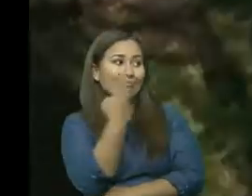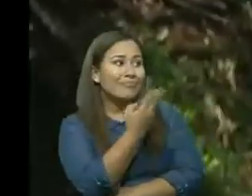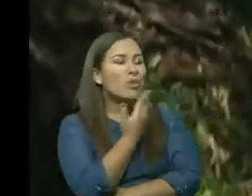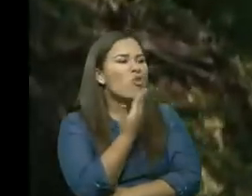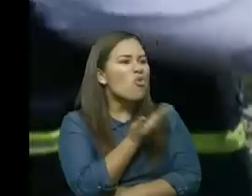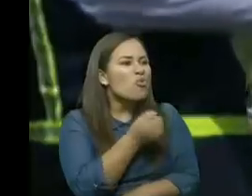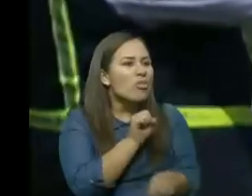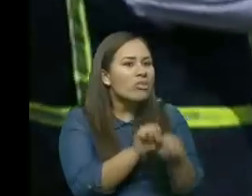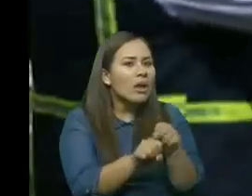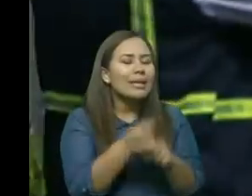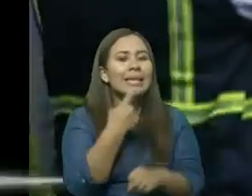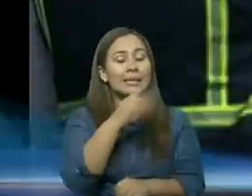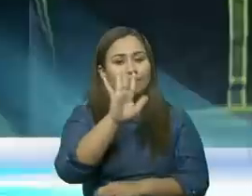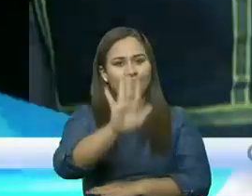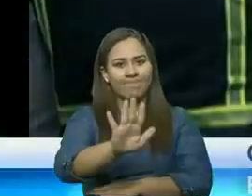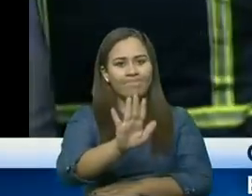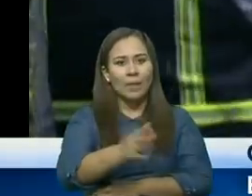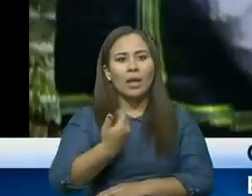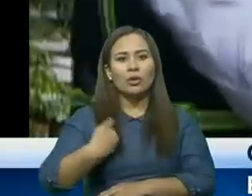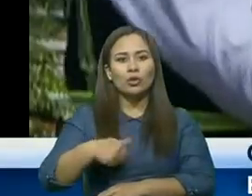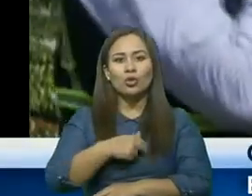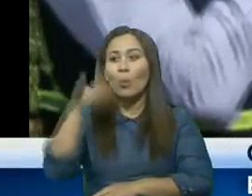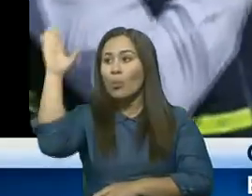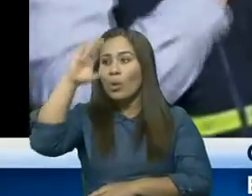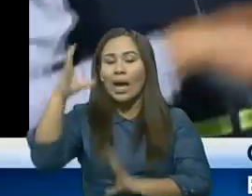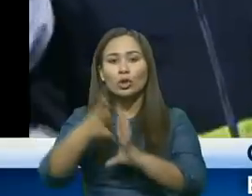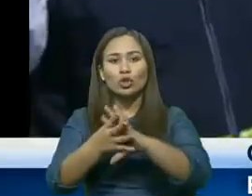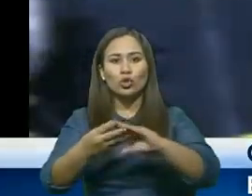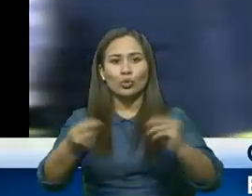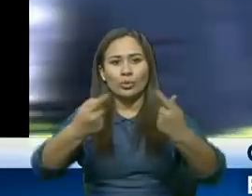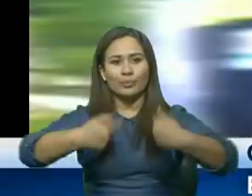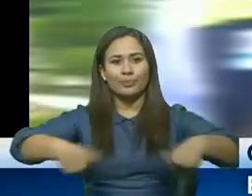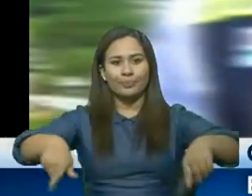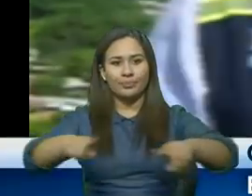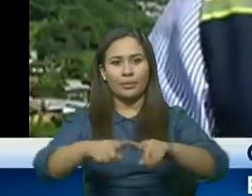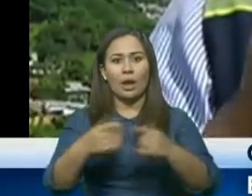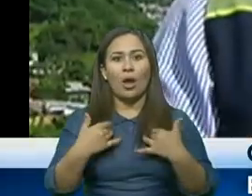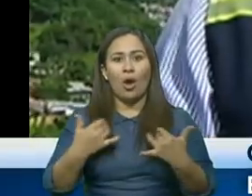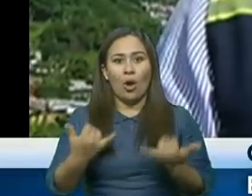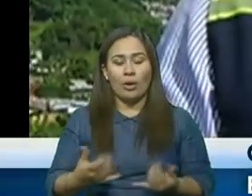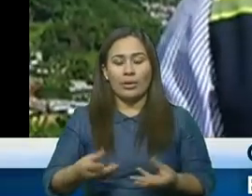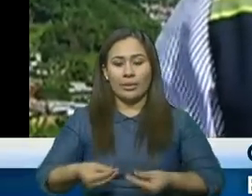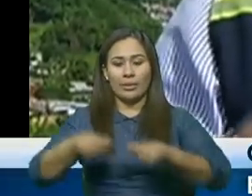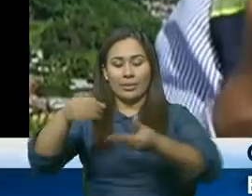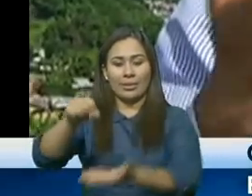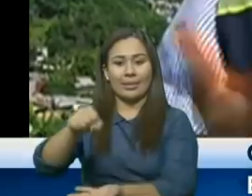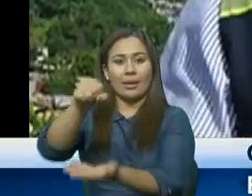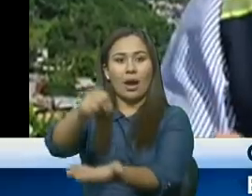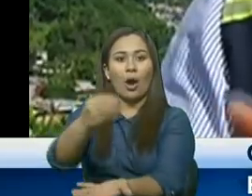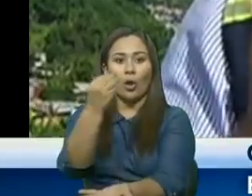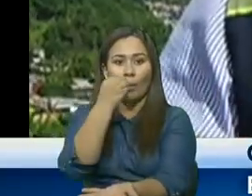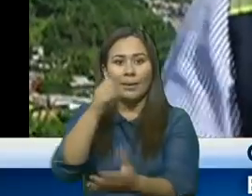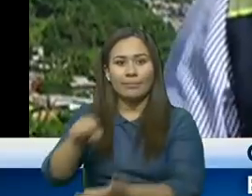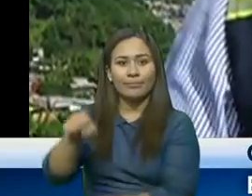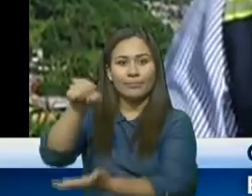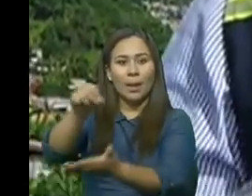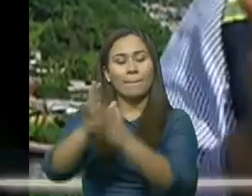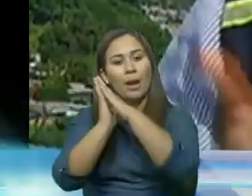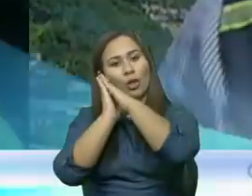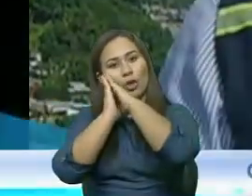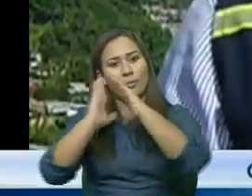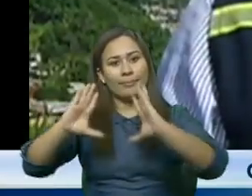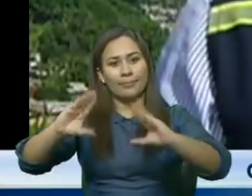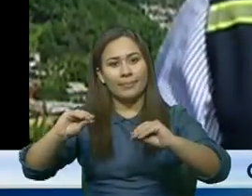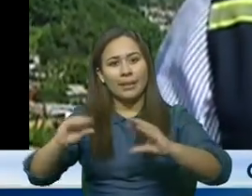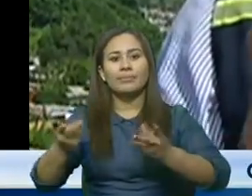dicen que buscan los problemas en el lugar hoy hemos entregado acá kit de alimentos kit de dormir 315 dormir 2